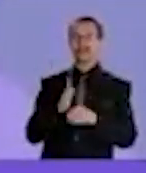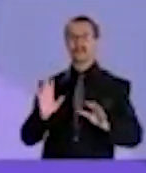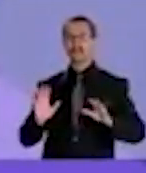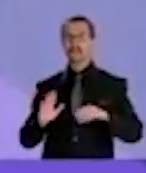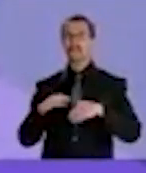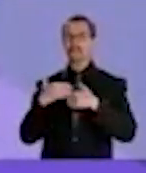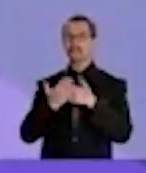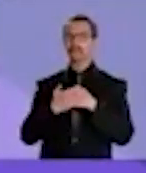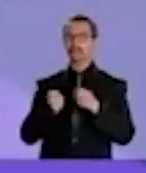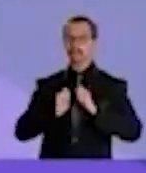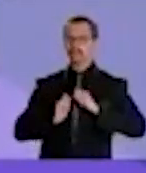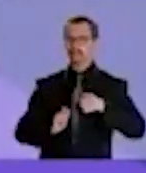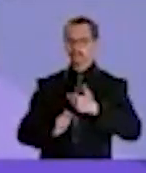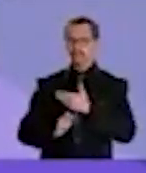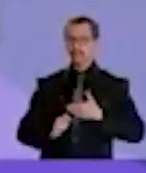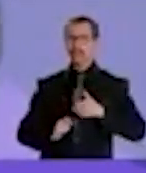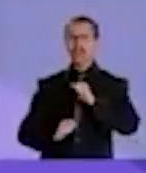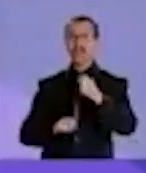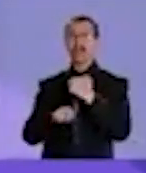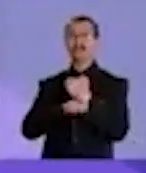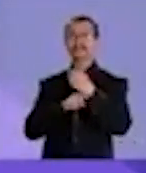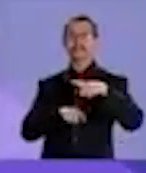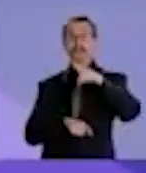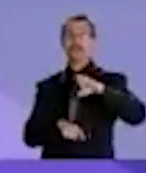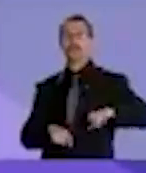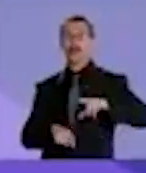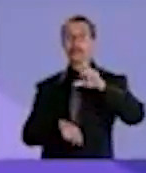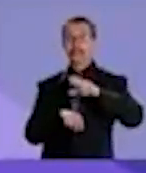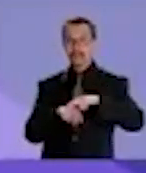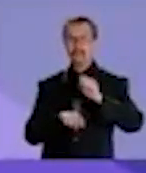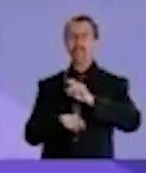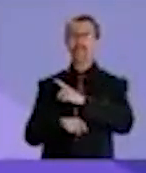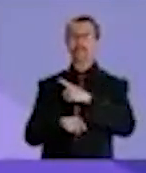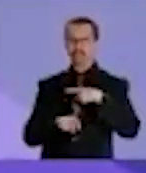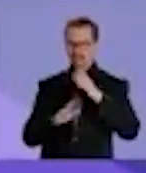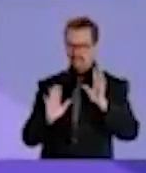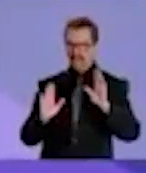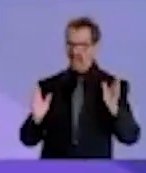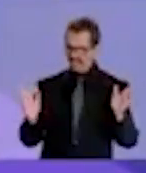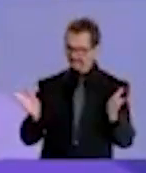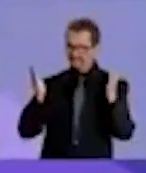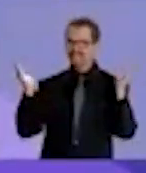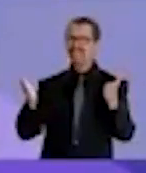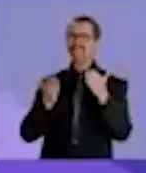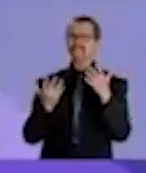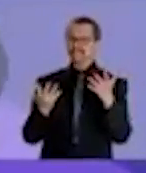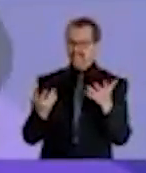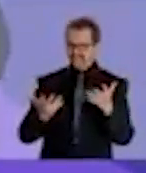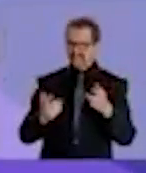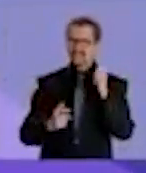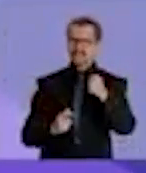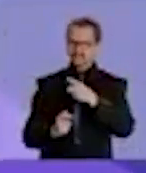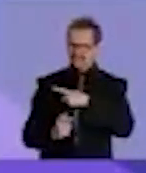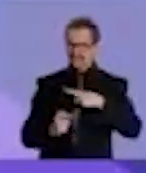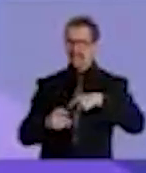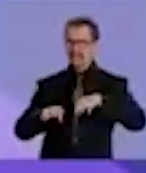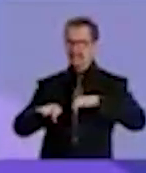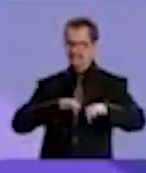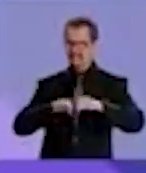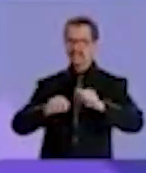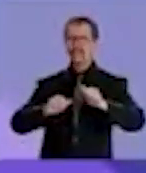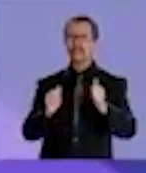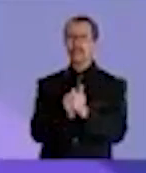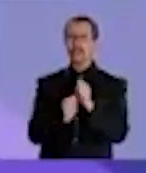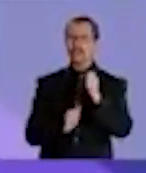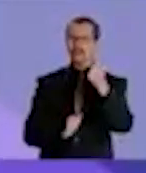pónganse las pilas a los alcaldes y pónganse las pilas tenemos que trabajar con un liderazgo para convencer a las